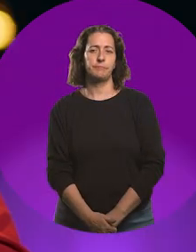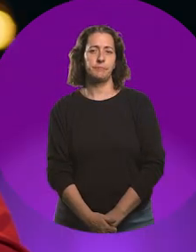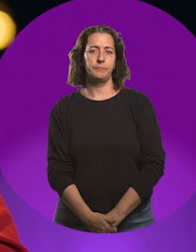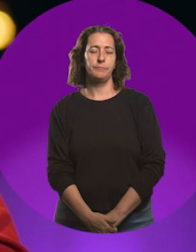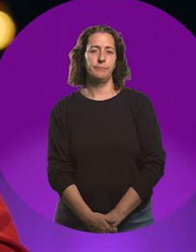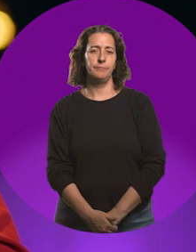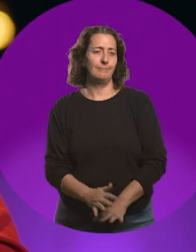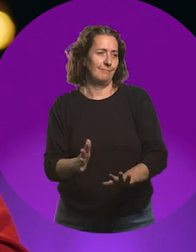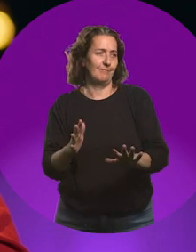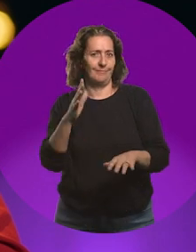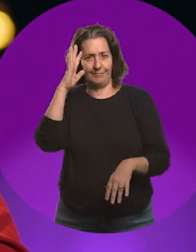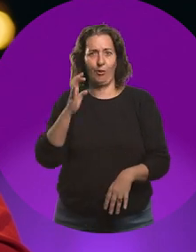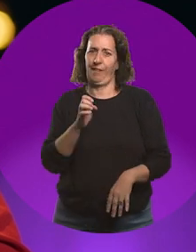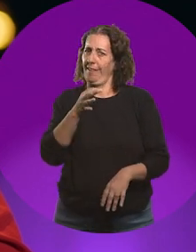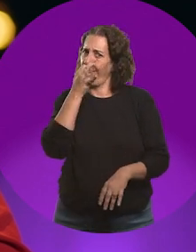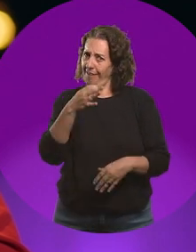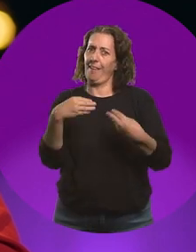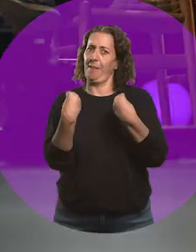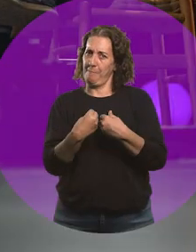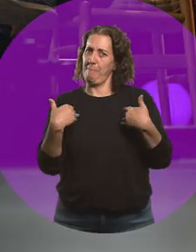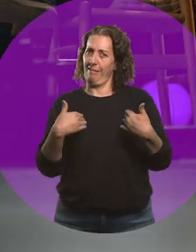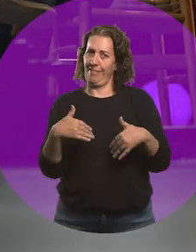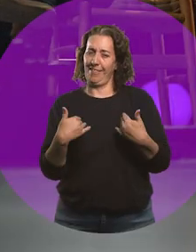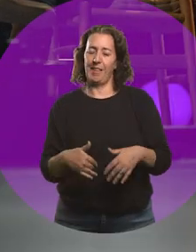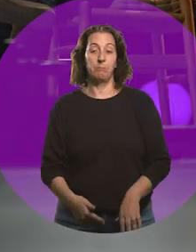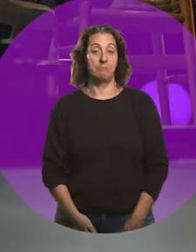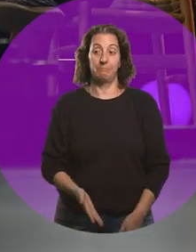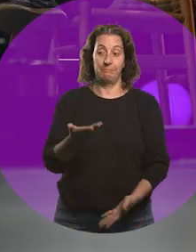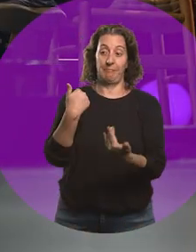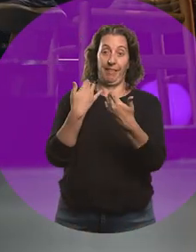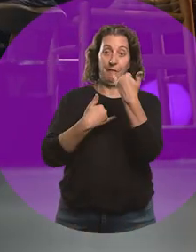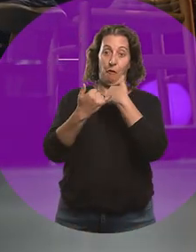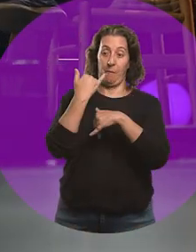Creo que ahí te dije mucho. Me diste mucha información.